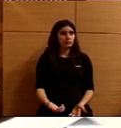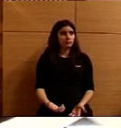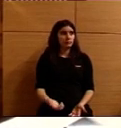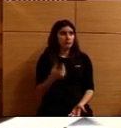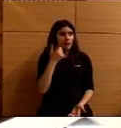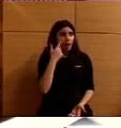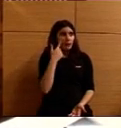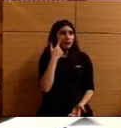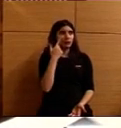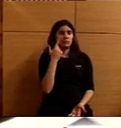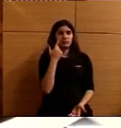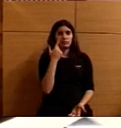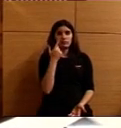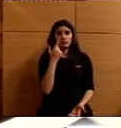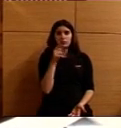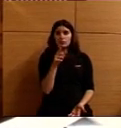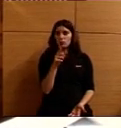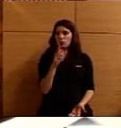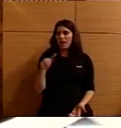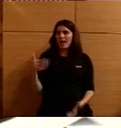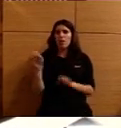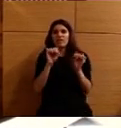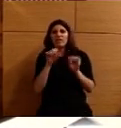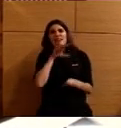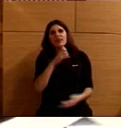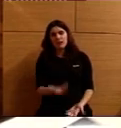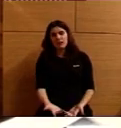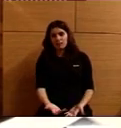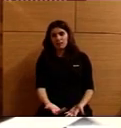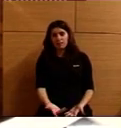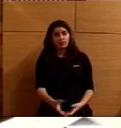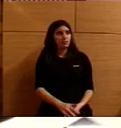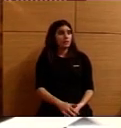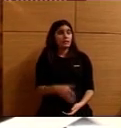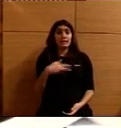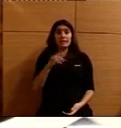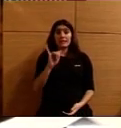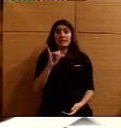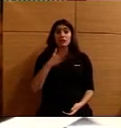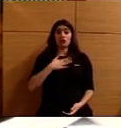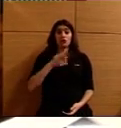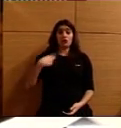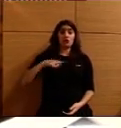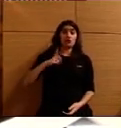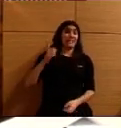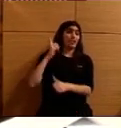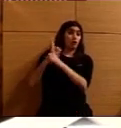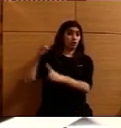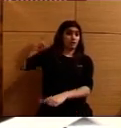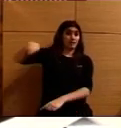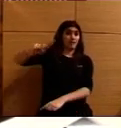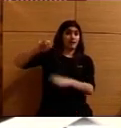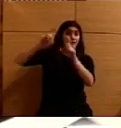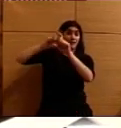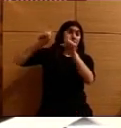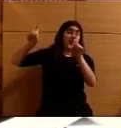Miren a ver al lado de quién ustedes quieren defender. Ni nosotros estábamos al lado de las